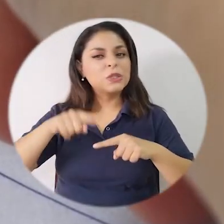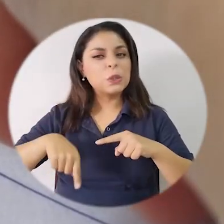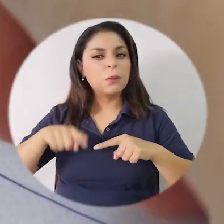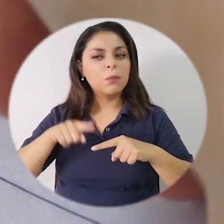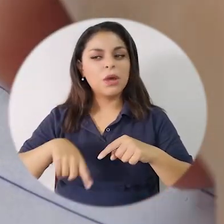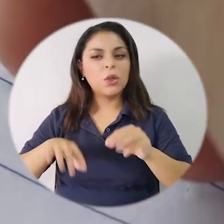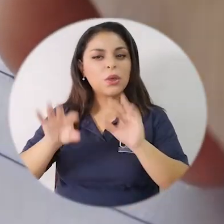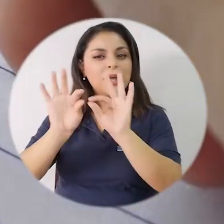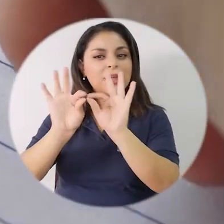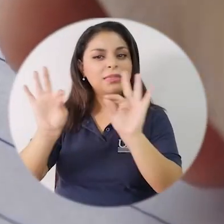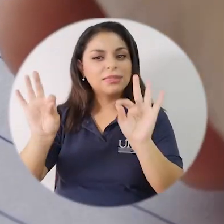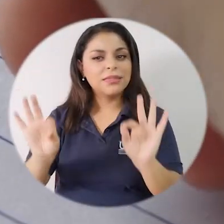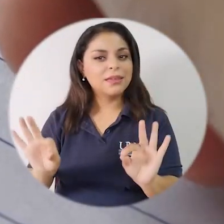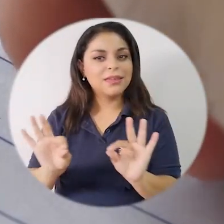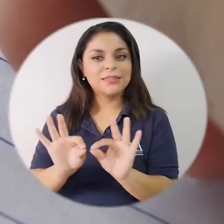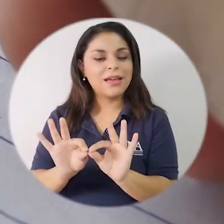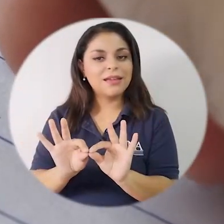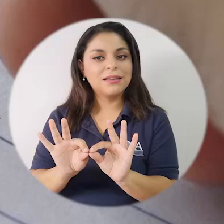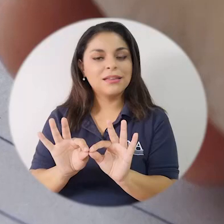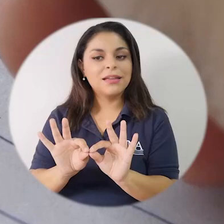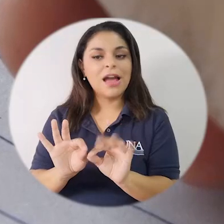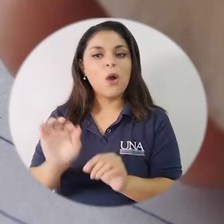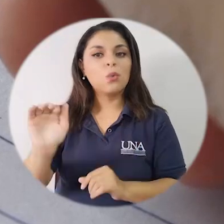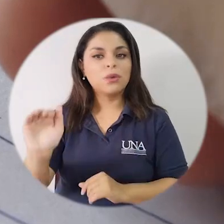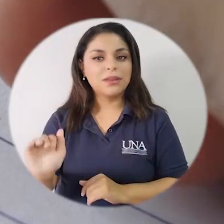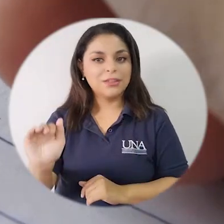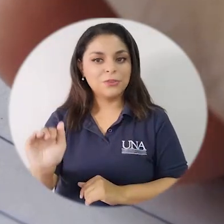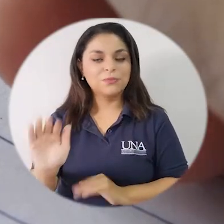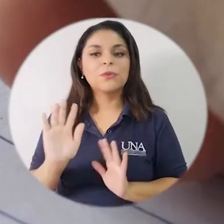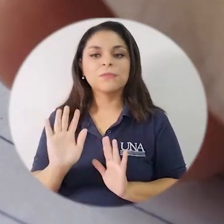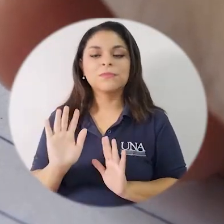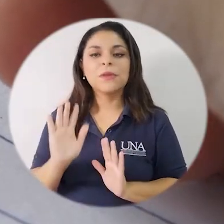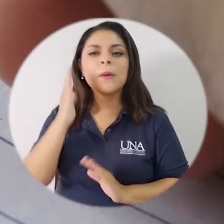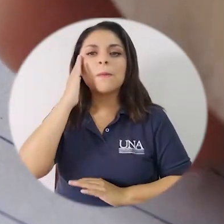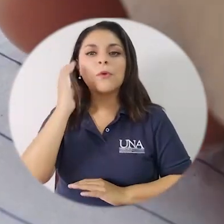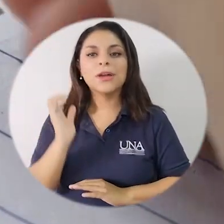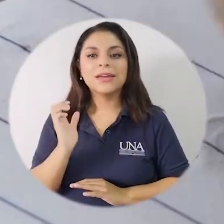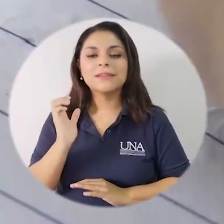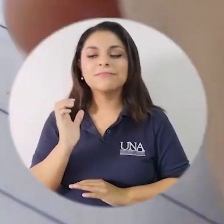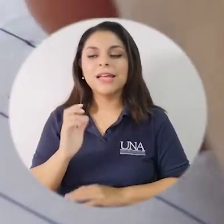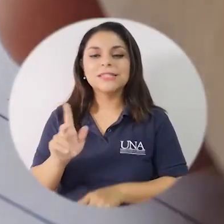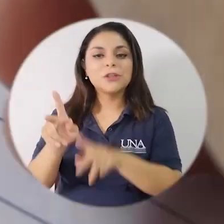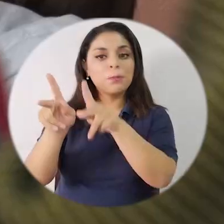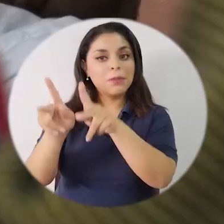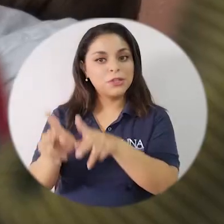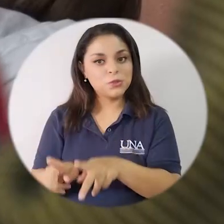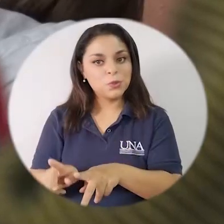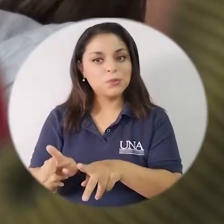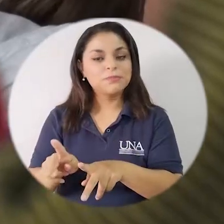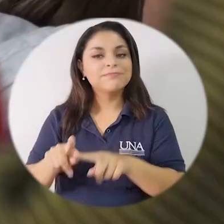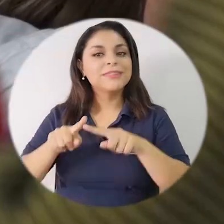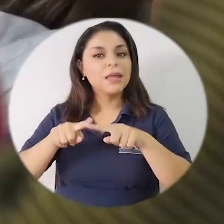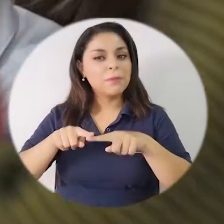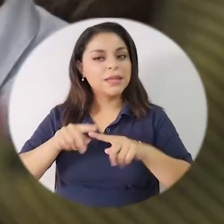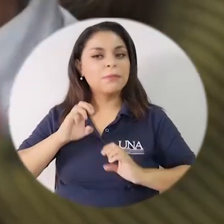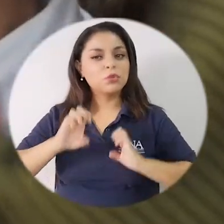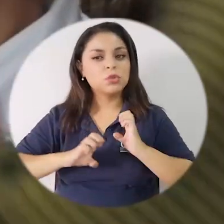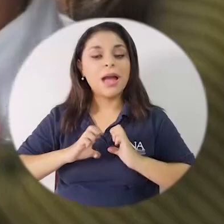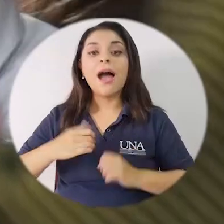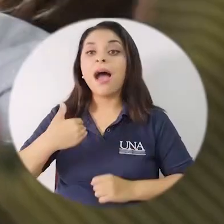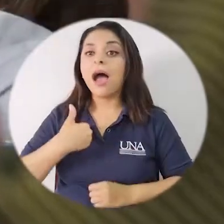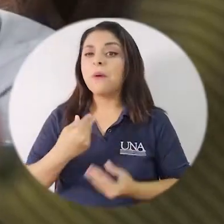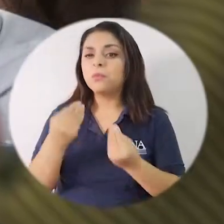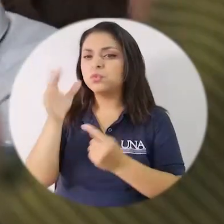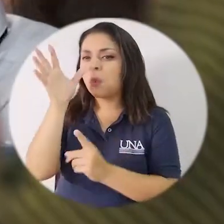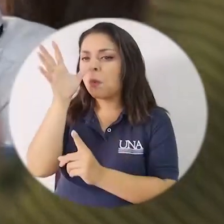y decir a un niño, porque está el otro factor, soy persona, es la parte emocional. A veces se hace bullying con esto y